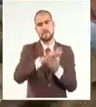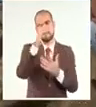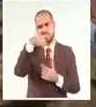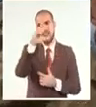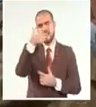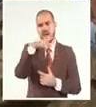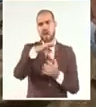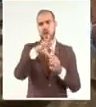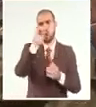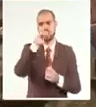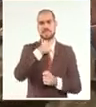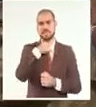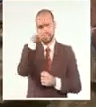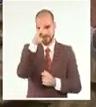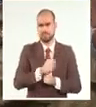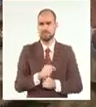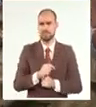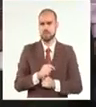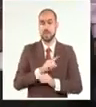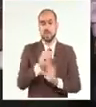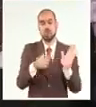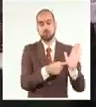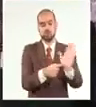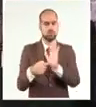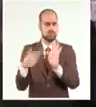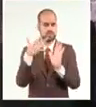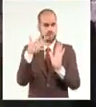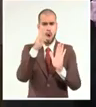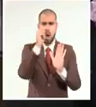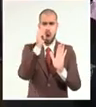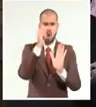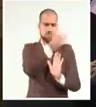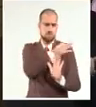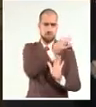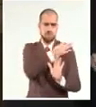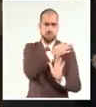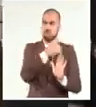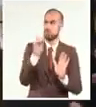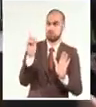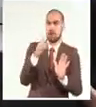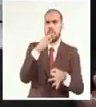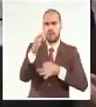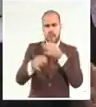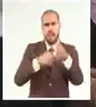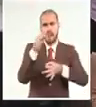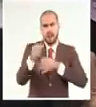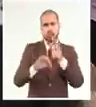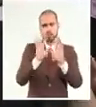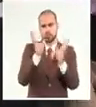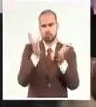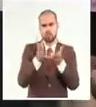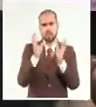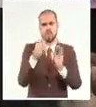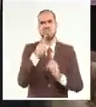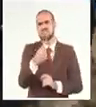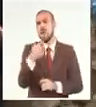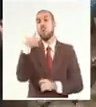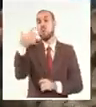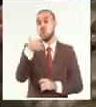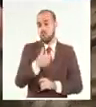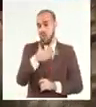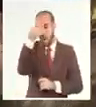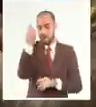presentación del libro resultaron las palabras del comandante de la Revolución, Guillermo García. Se refirió a la importancia de no olvidar